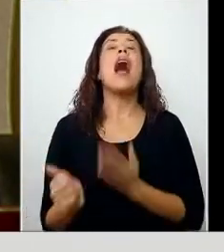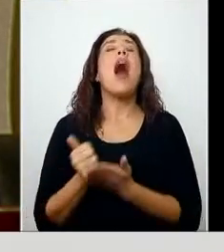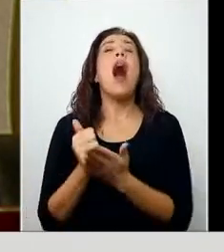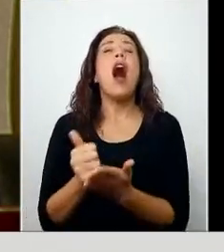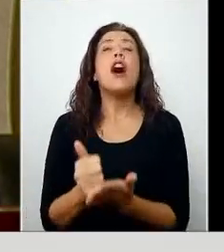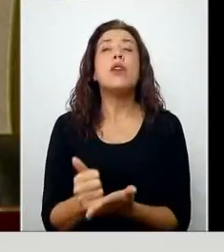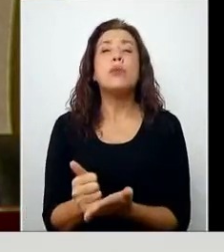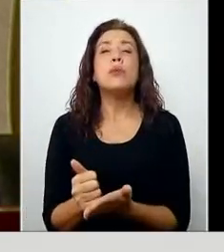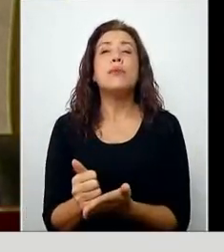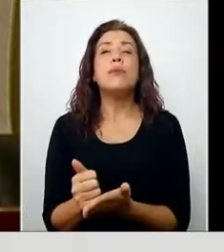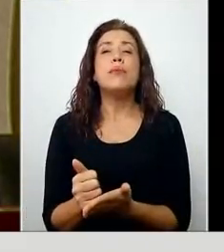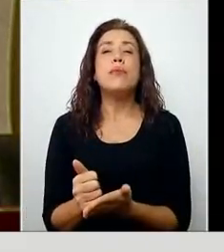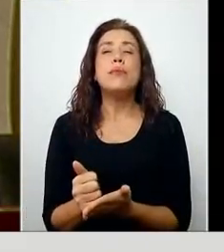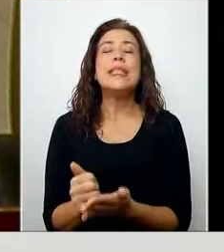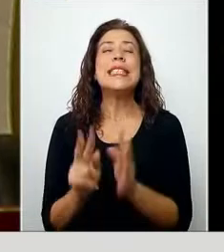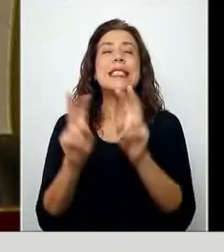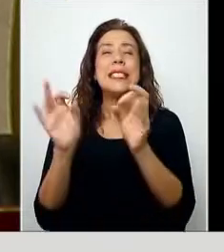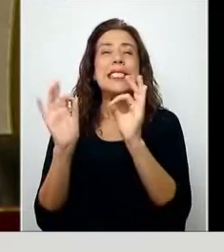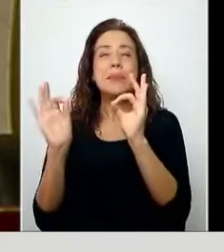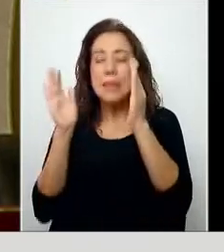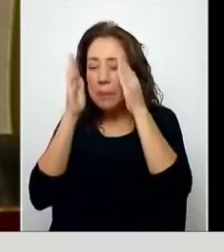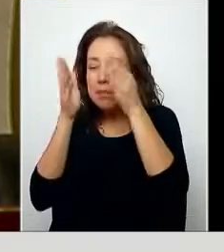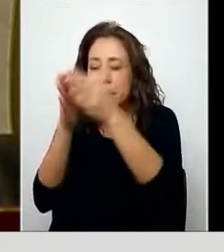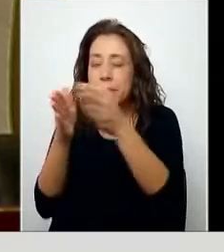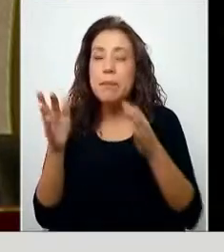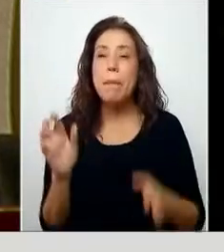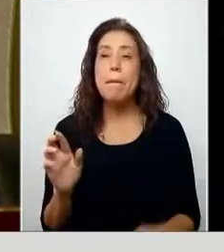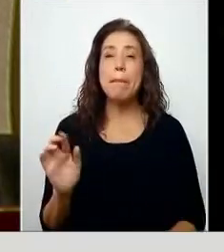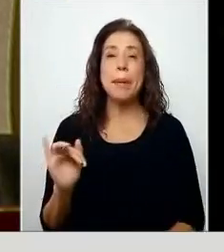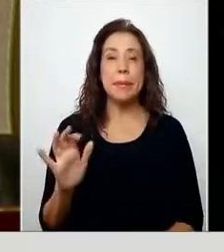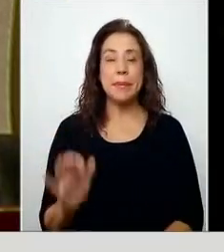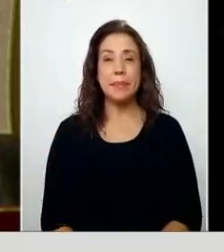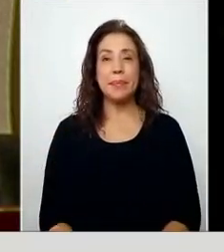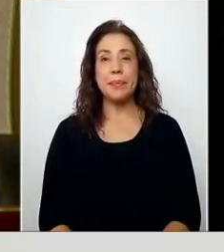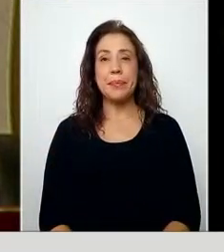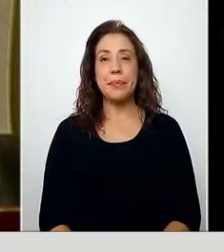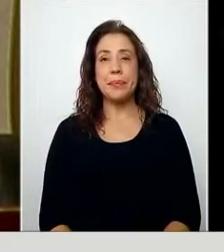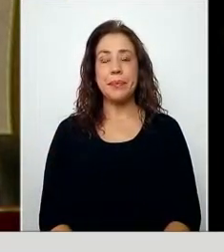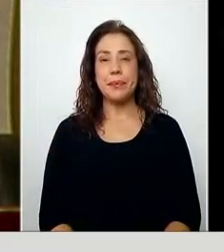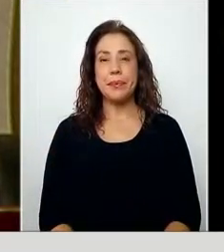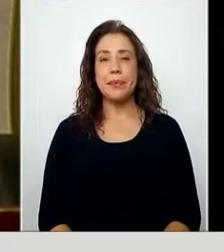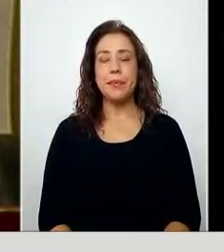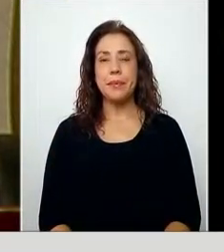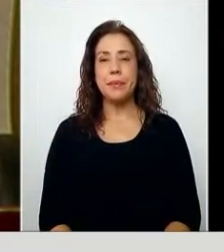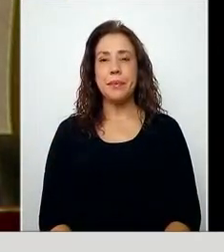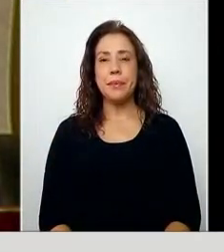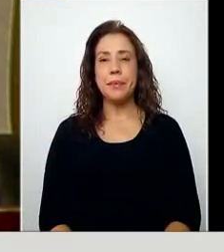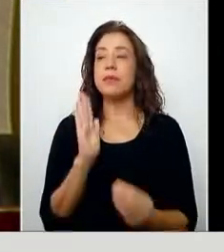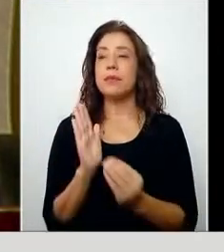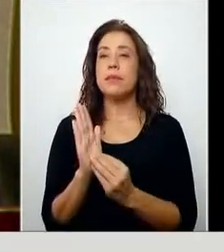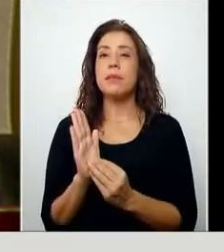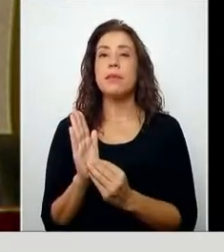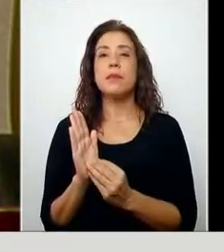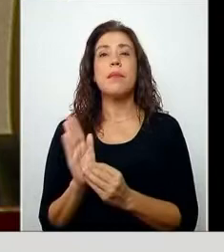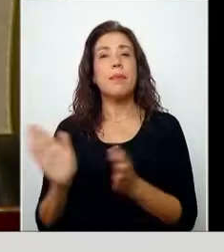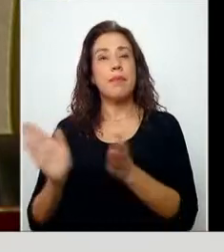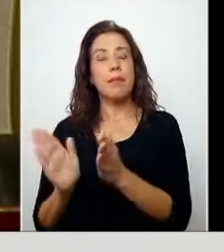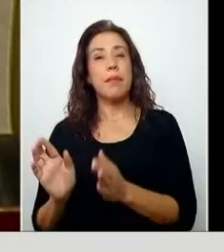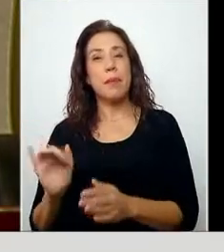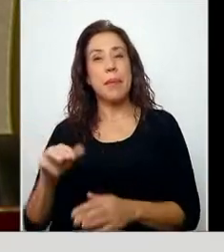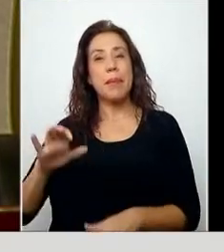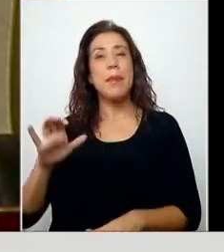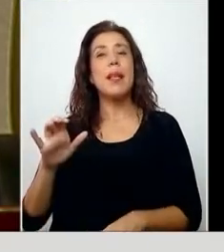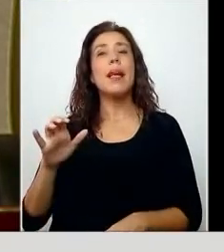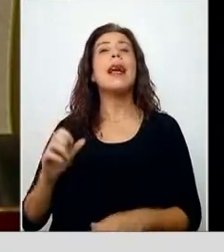más focalizada la admitime que lo necesitan por eso acá se va a incluir a estas mipymes que tengan como giro empresarial